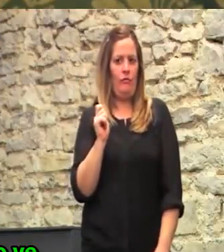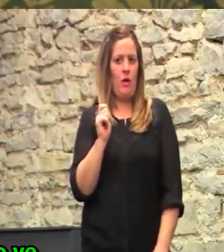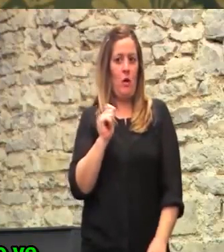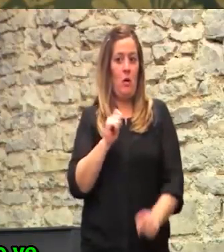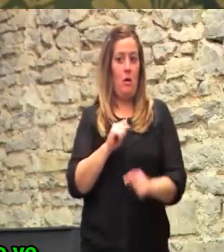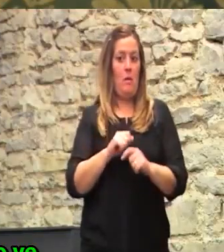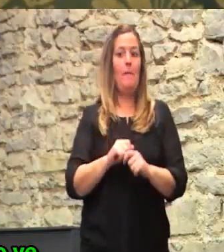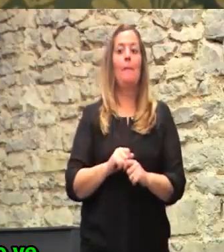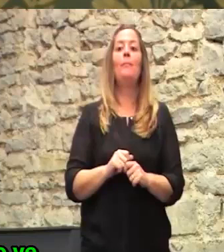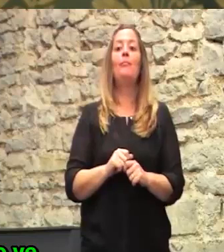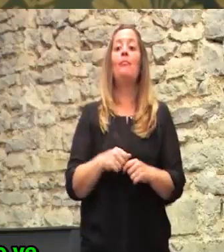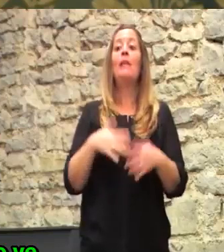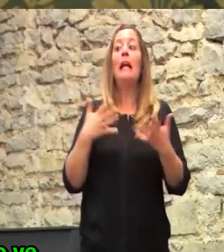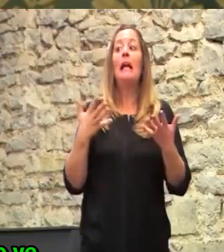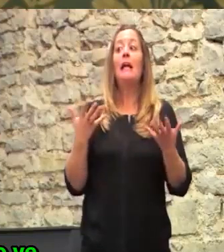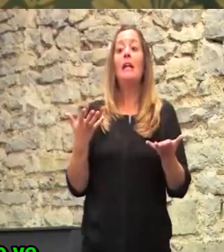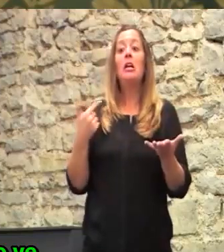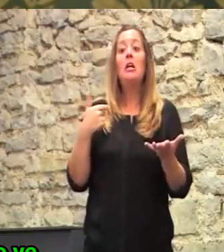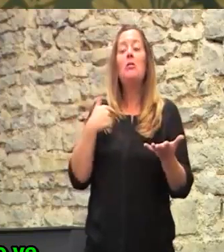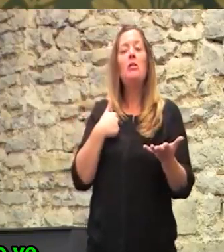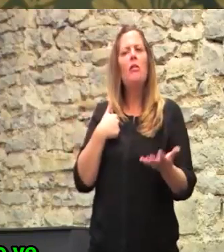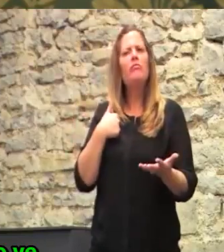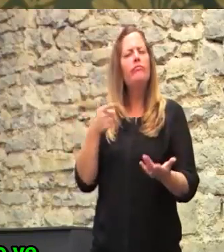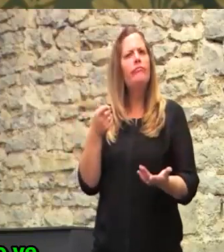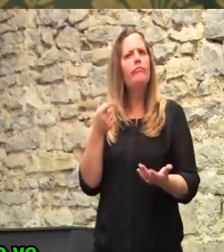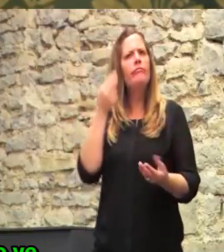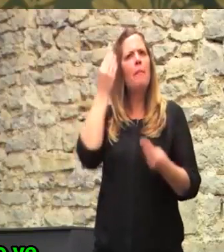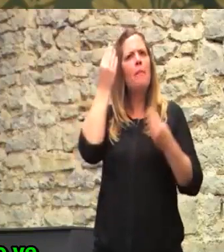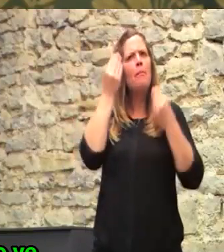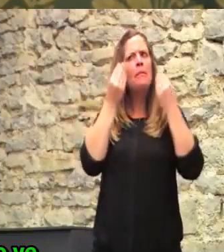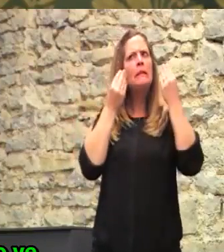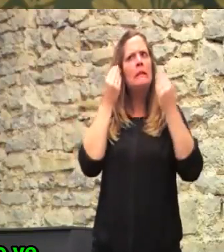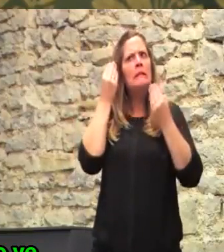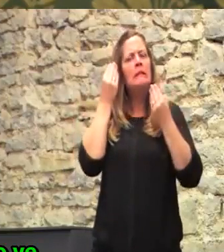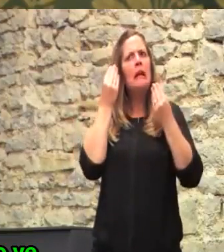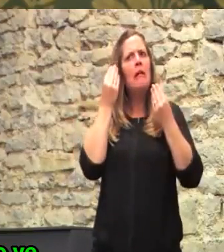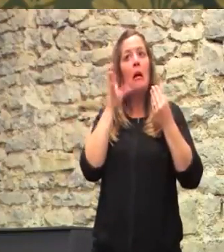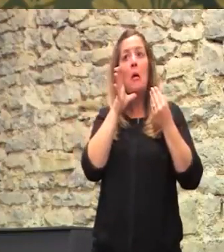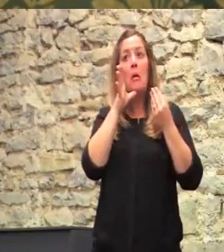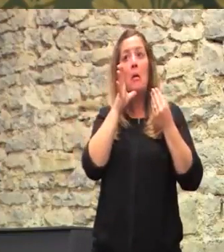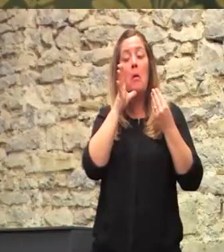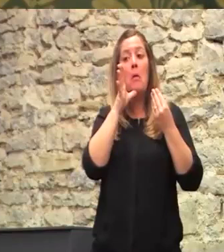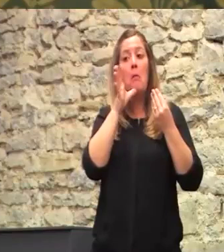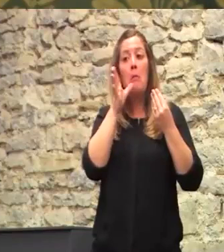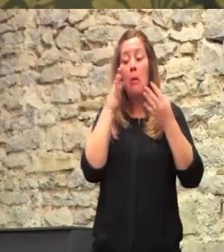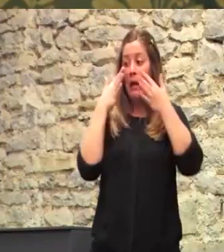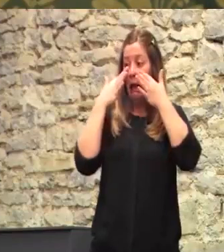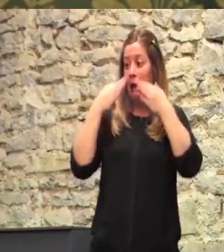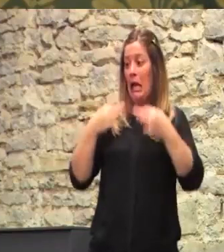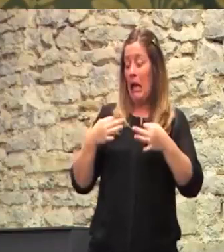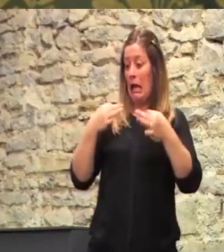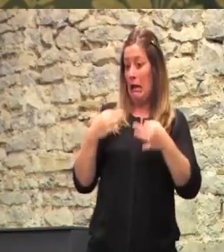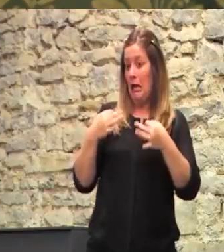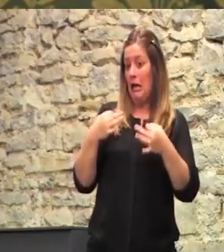y claro yo me quedaba pensando porque en realidad al principio de todo uno ve que eso parece que circula